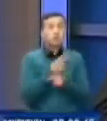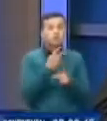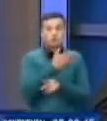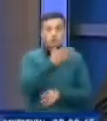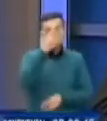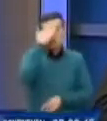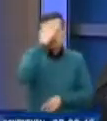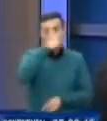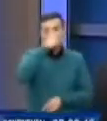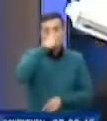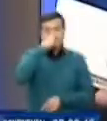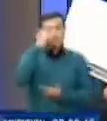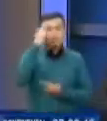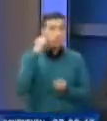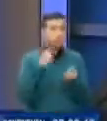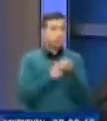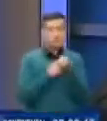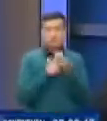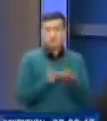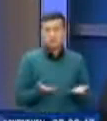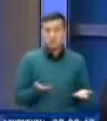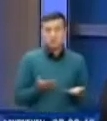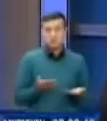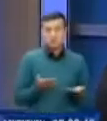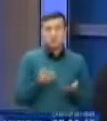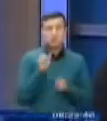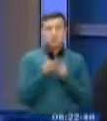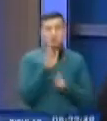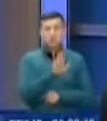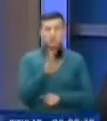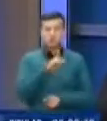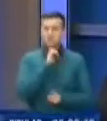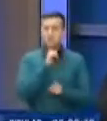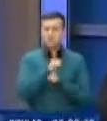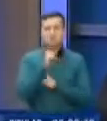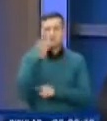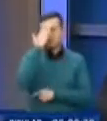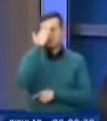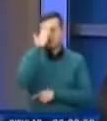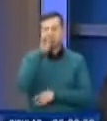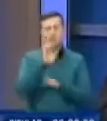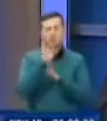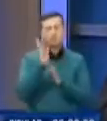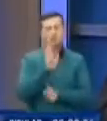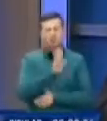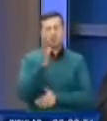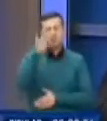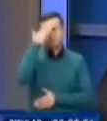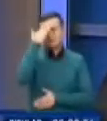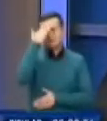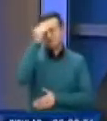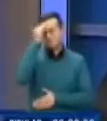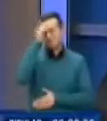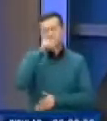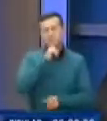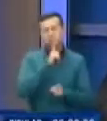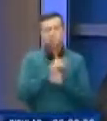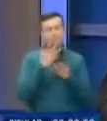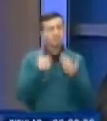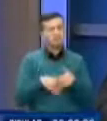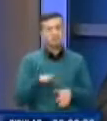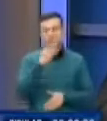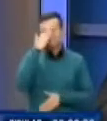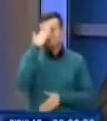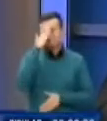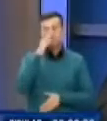narcotráfico el pueblo catalán es tan sabio que más allá de que